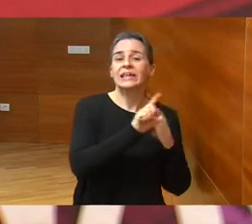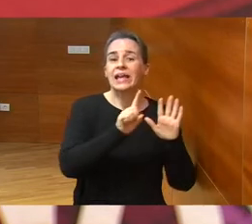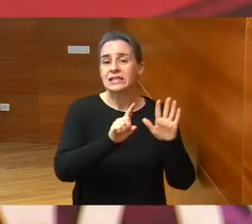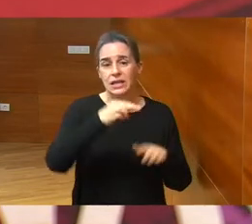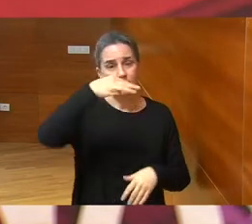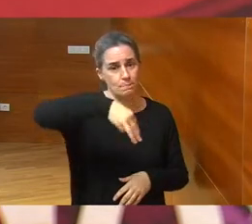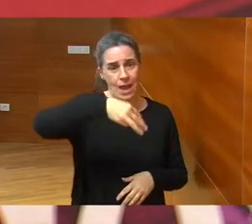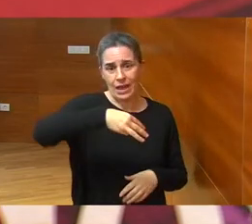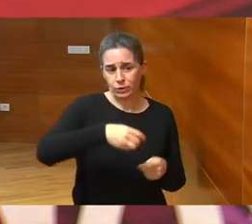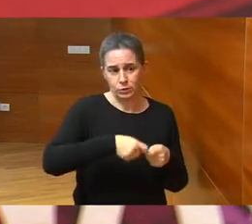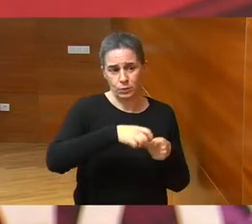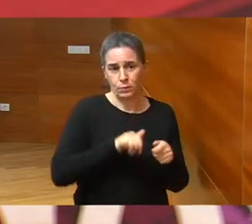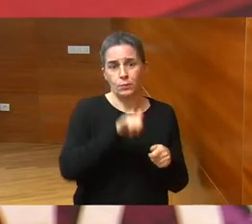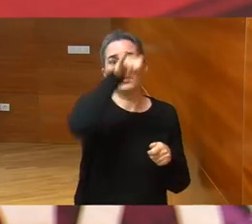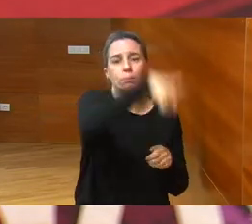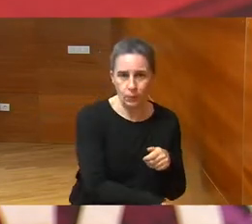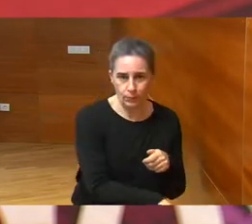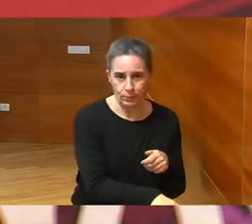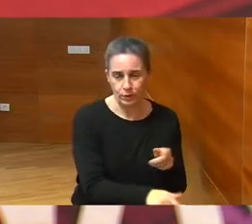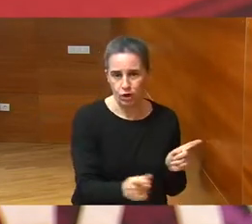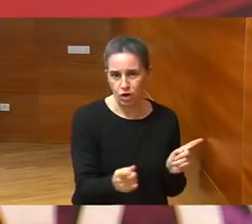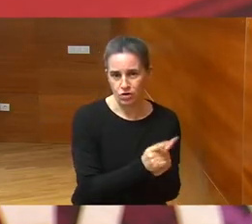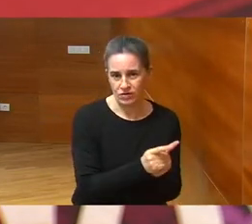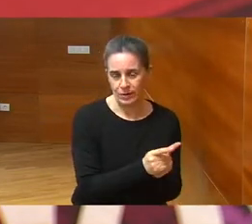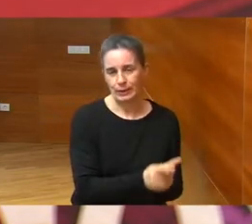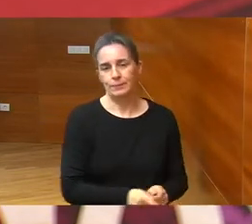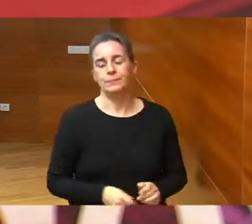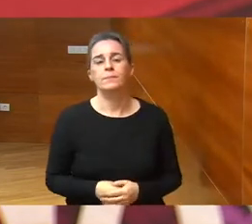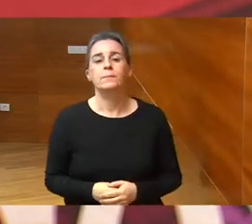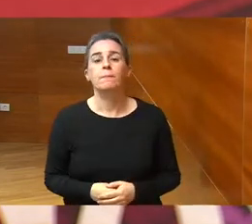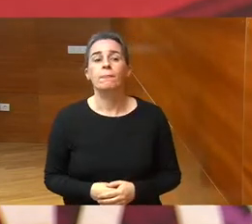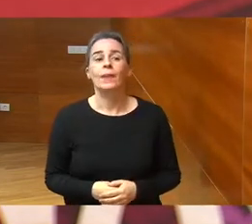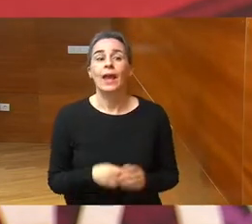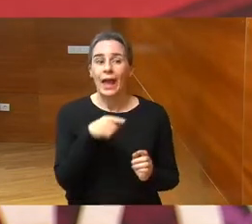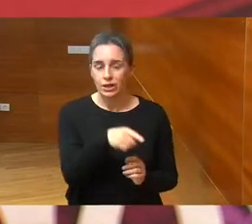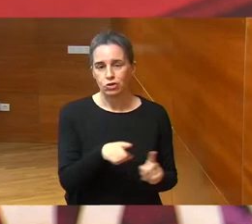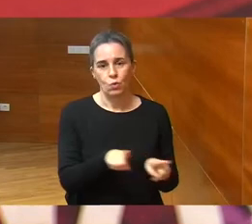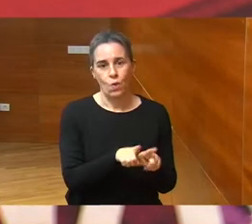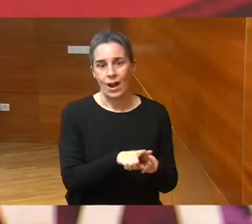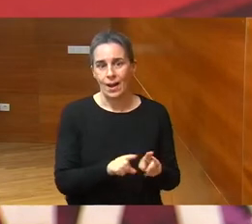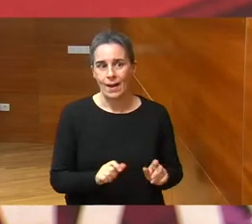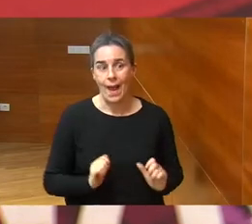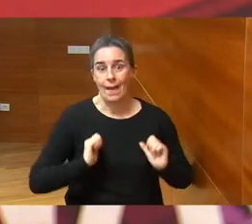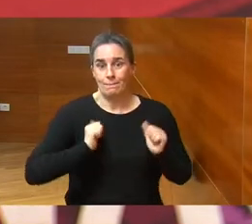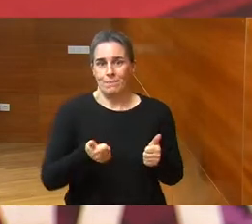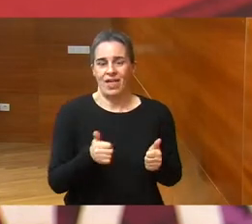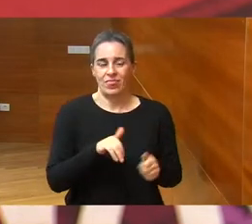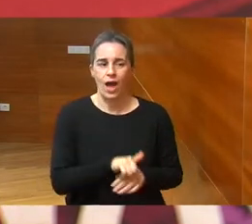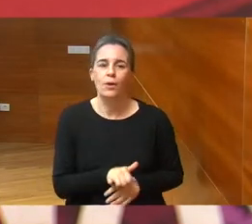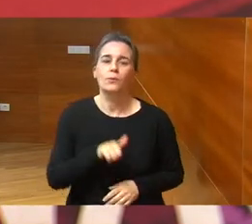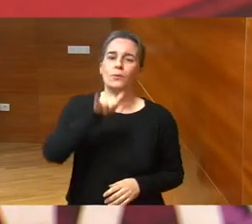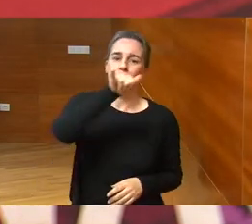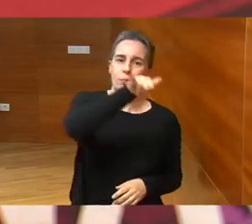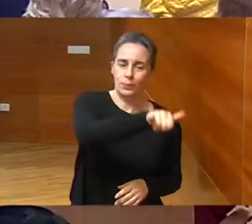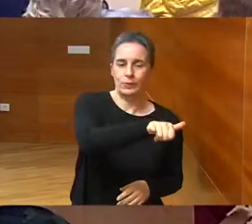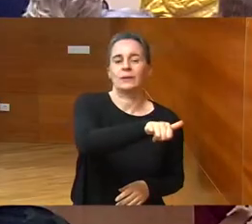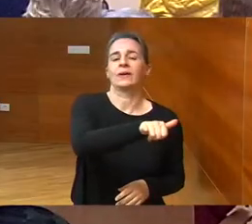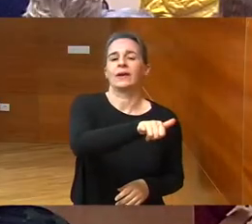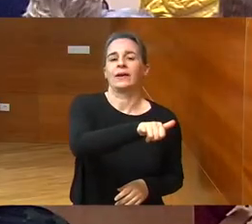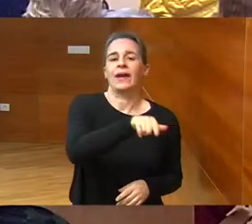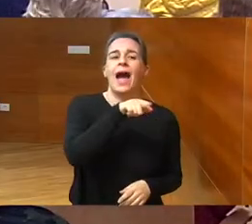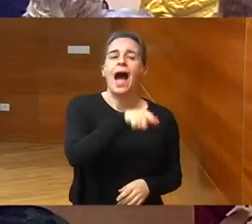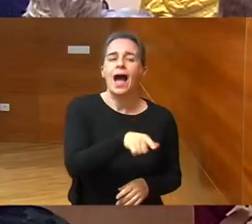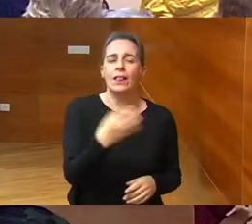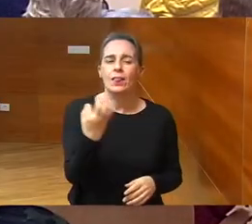tuvieron que diseñar estos o principio de Aviación propulsada diseñar un motor liseiro